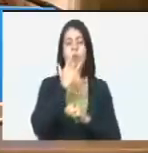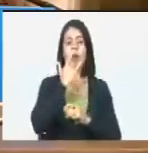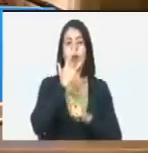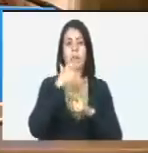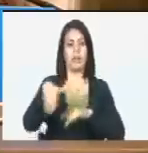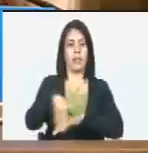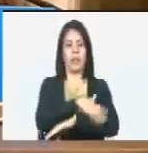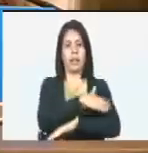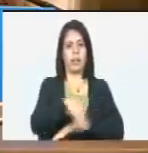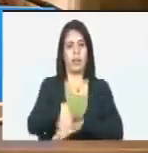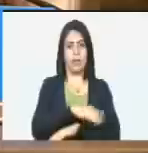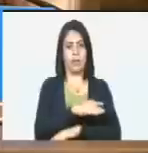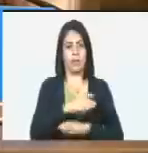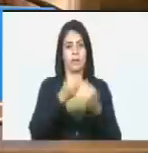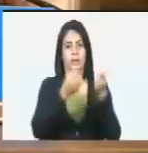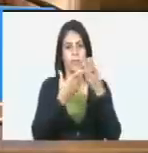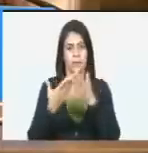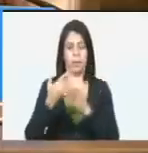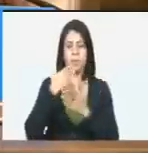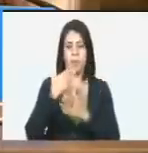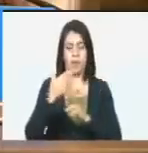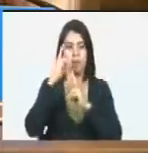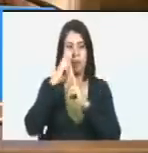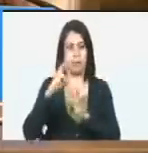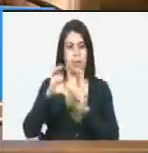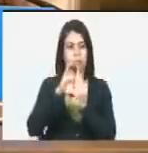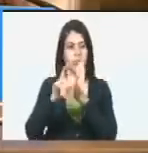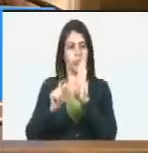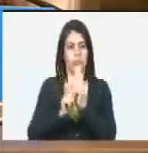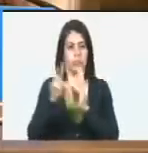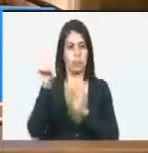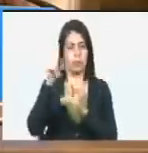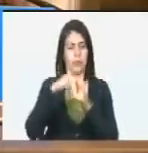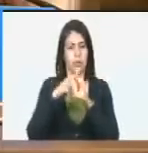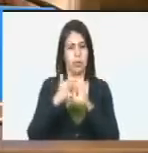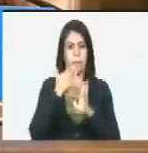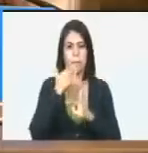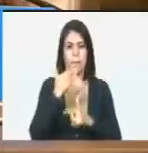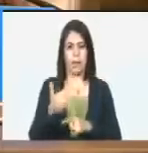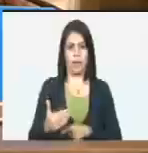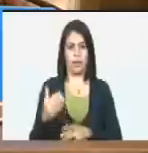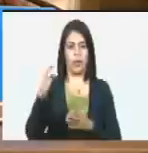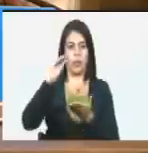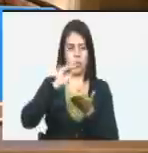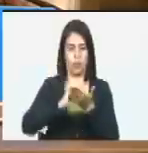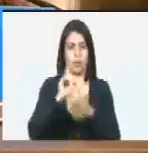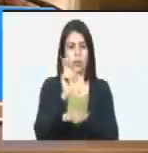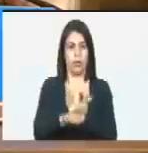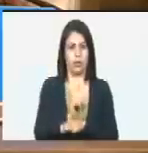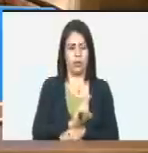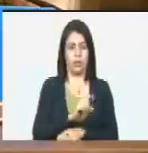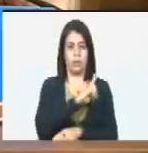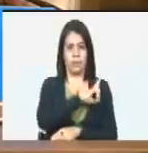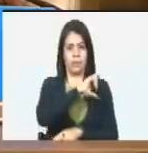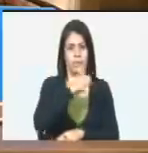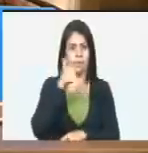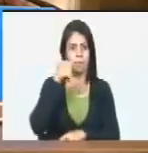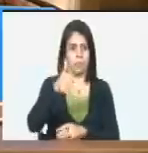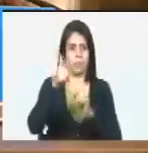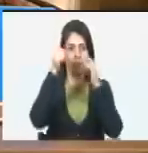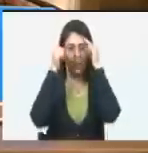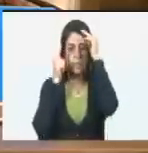para exigir el respeto a la Constitución venezolana y reclamando el retorno inmediato del comandante eterno Hugo Chávez